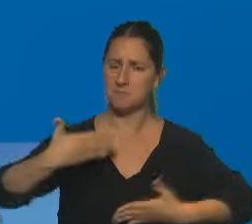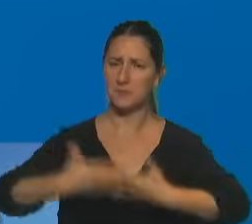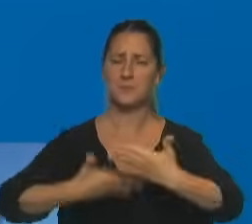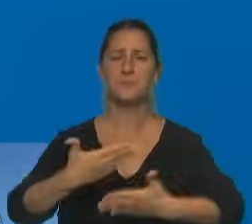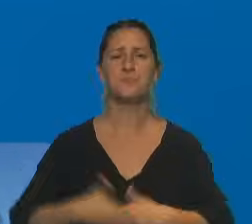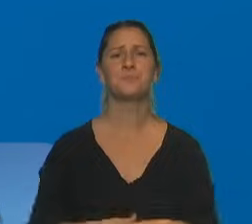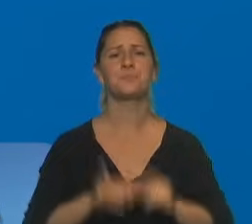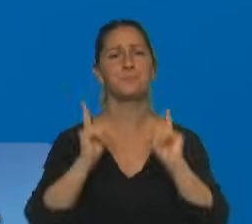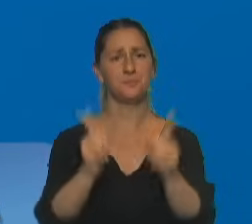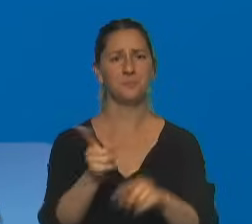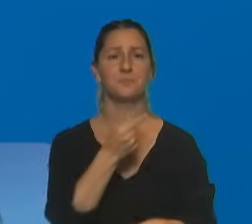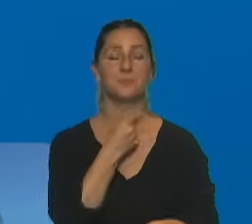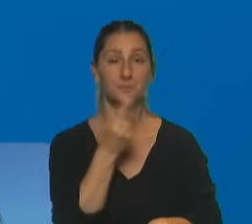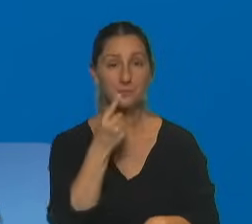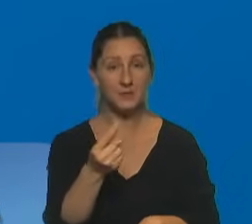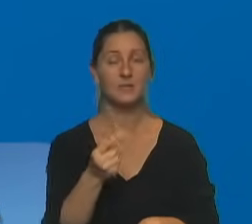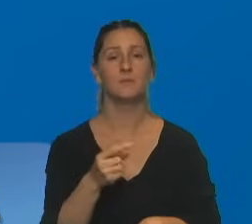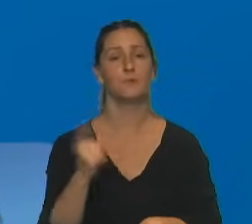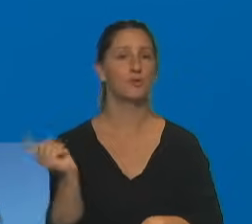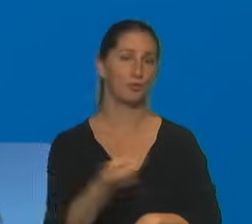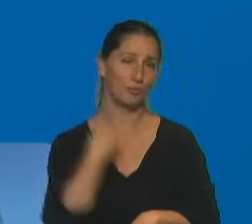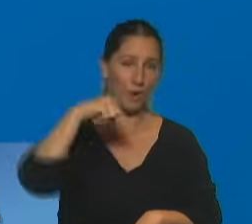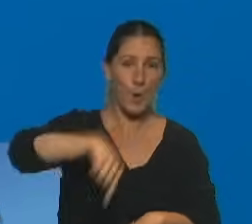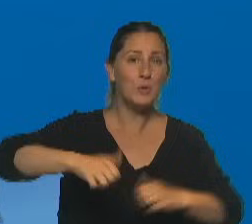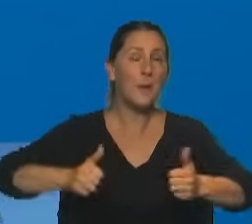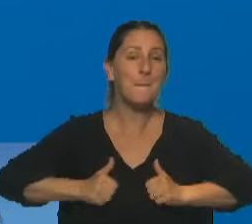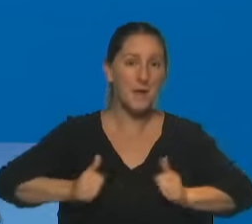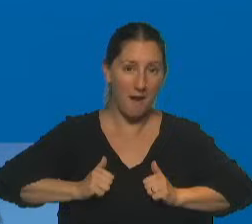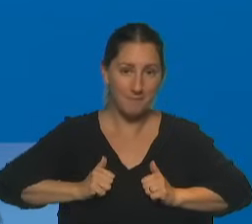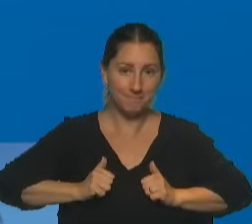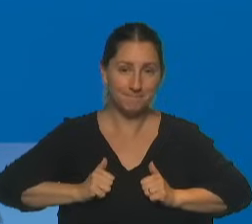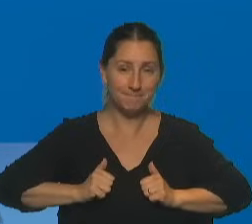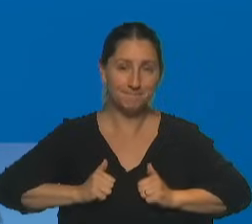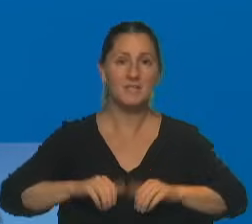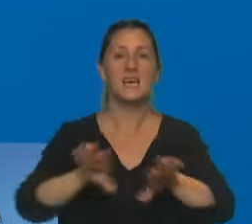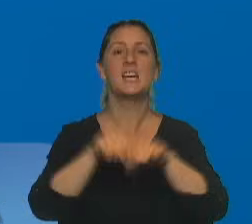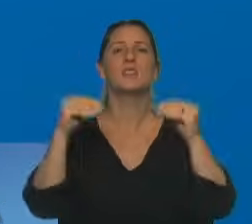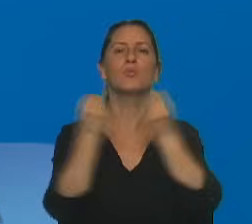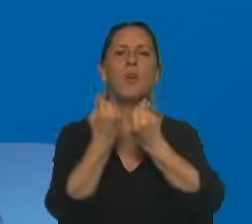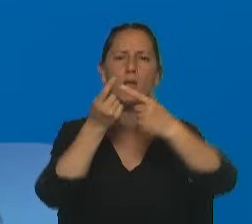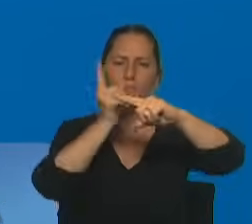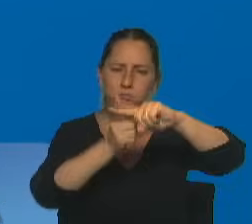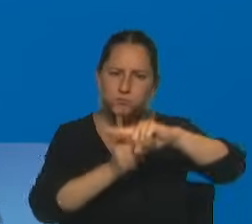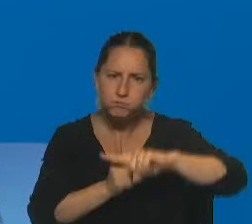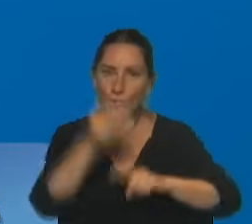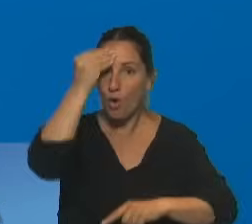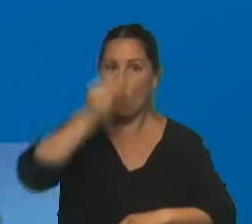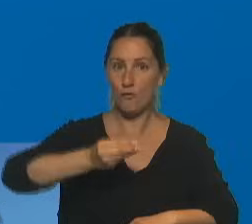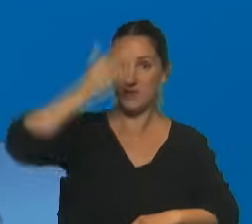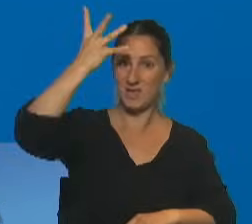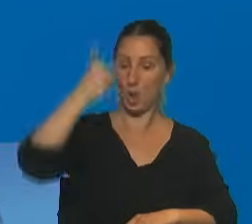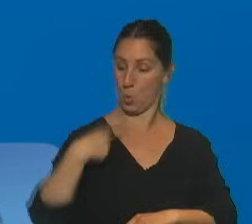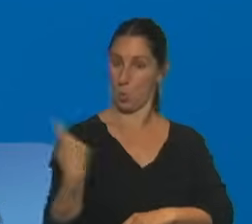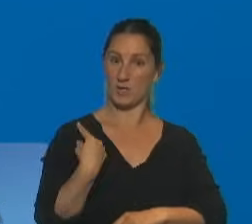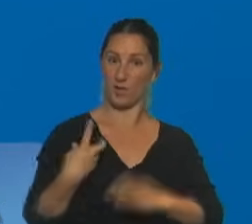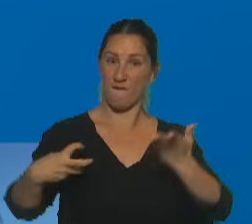decirles que vamos a esperar el resultado de los cómputos oficiales y de nuestros fiscales